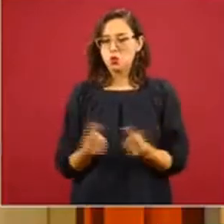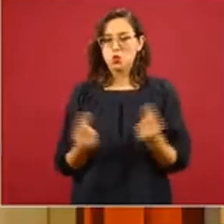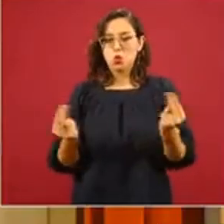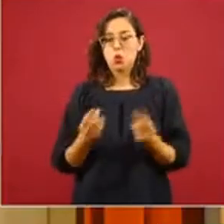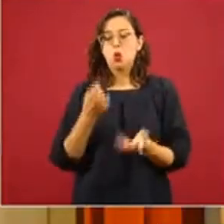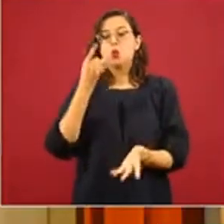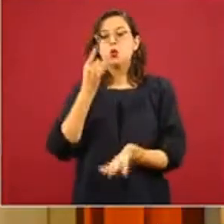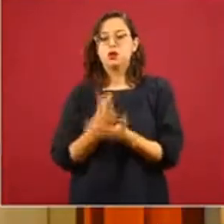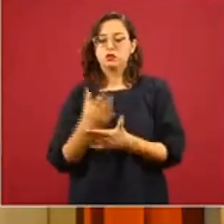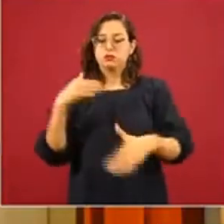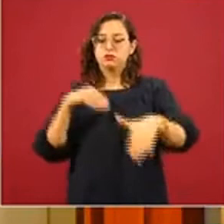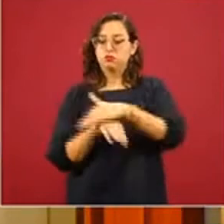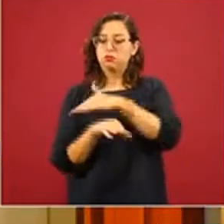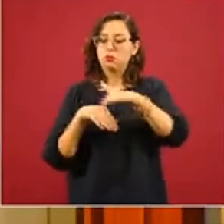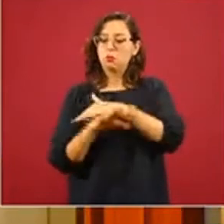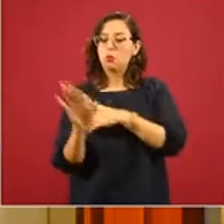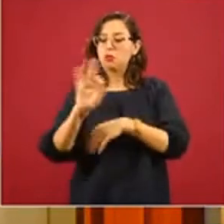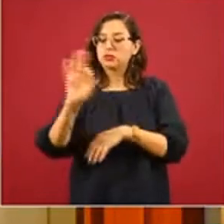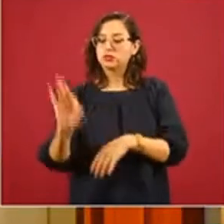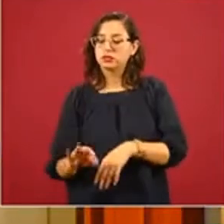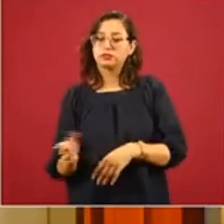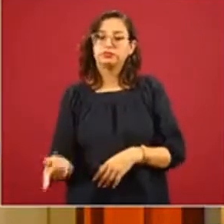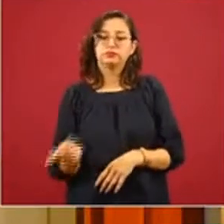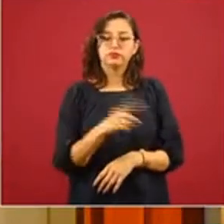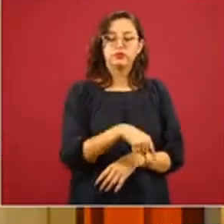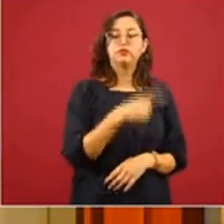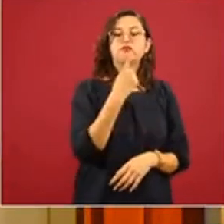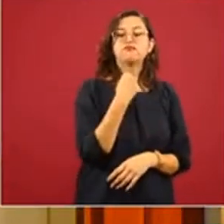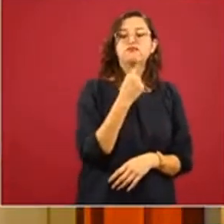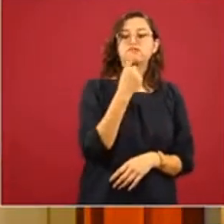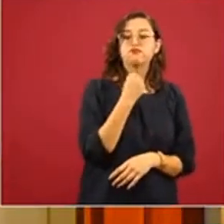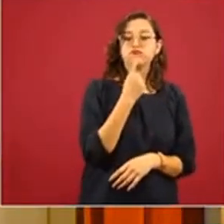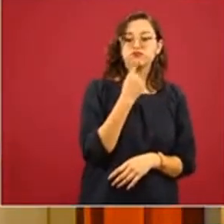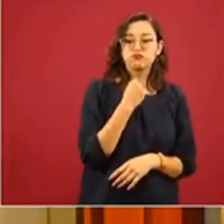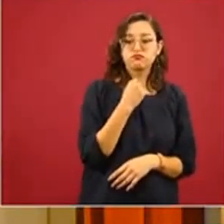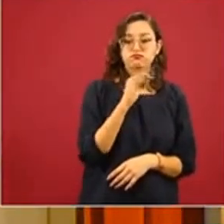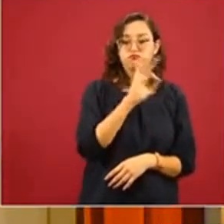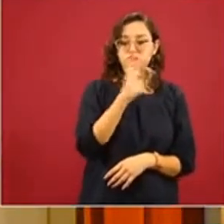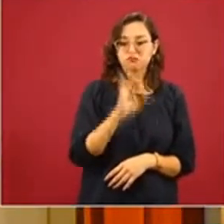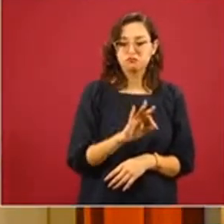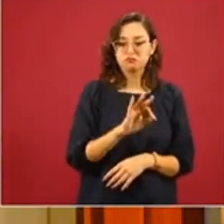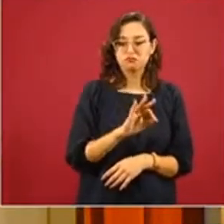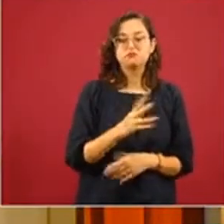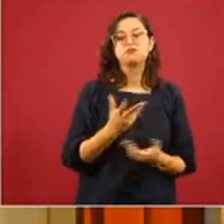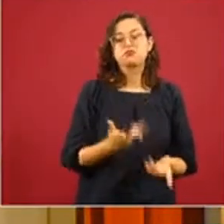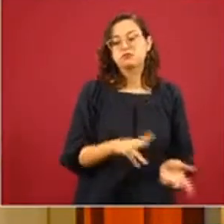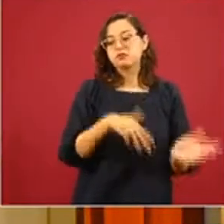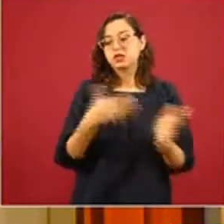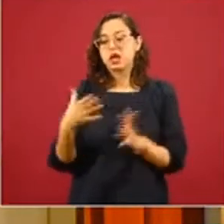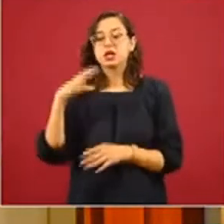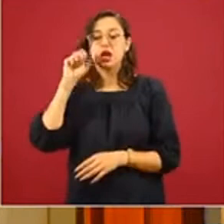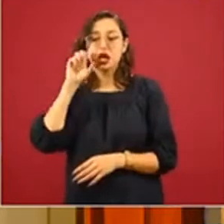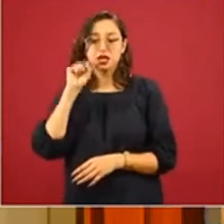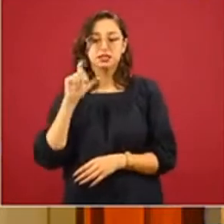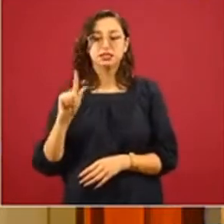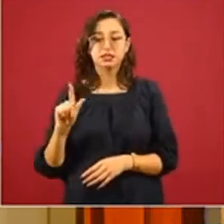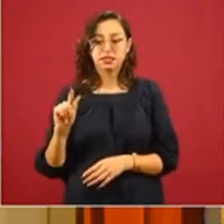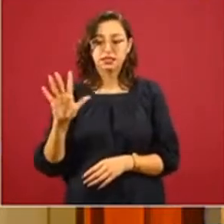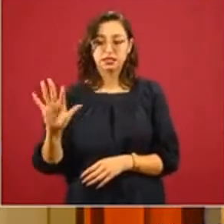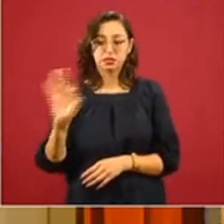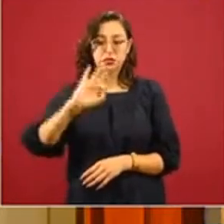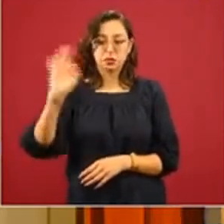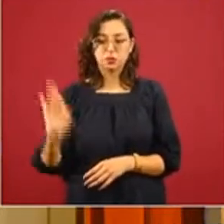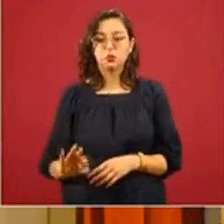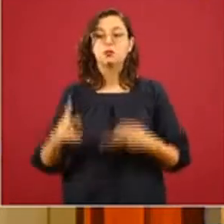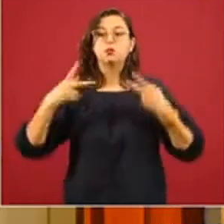varía el aforo, precisamente, que era del 50% en rojo, se incrementa hasta un 75% en el naranja, y se le pide